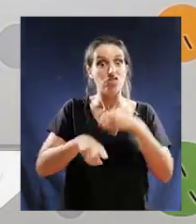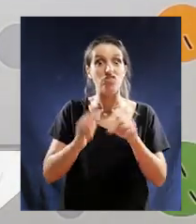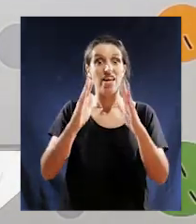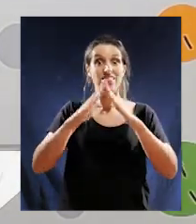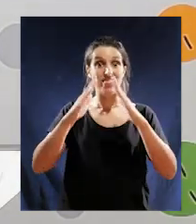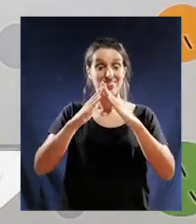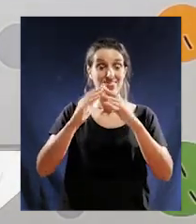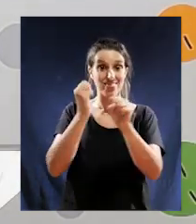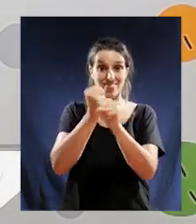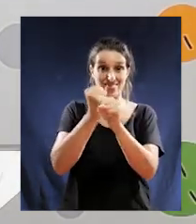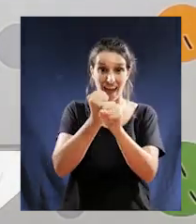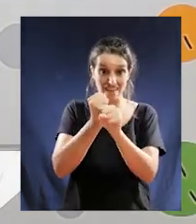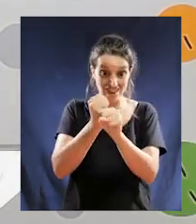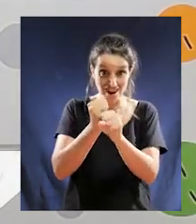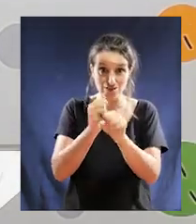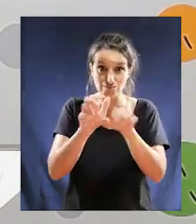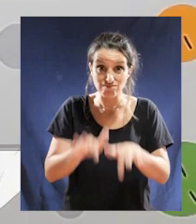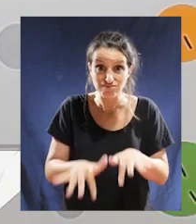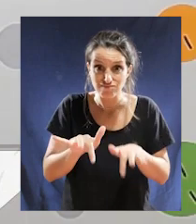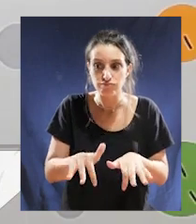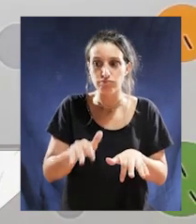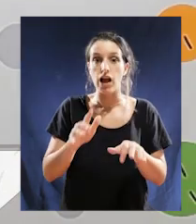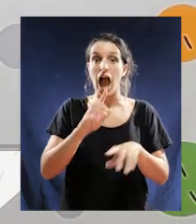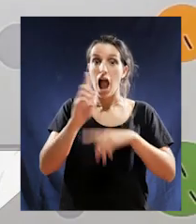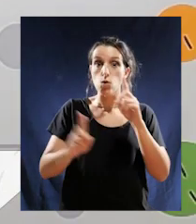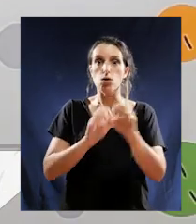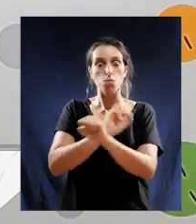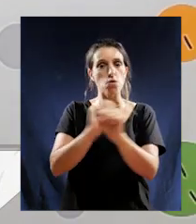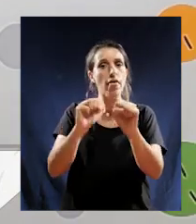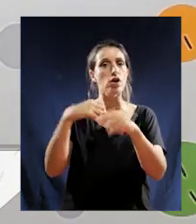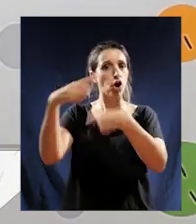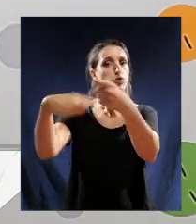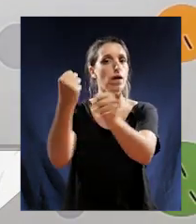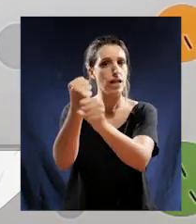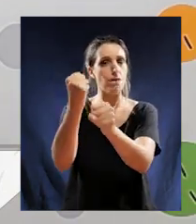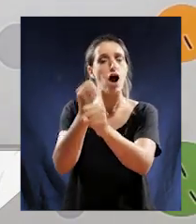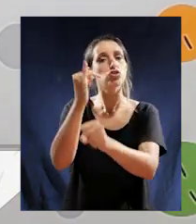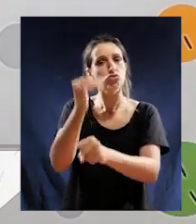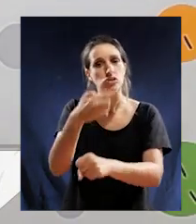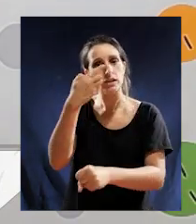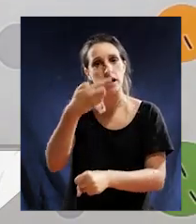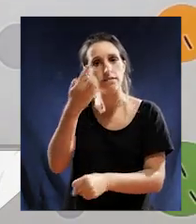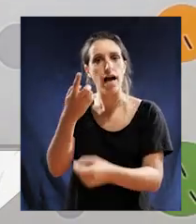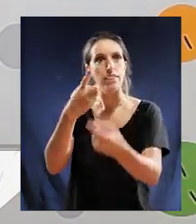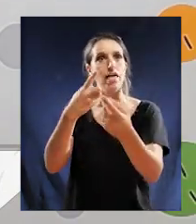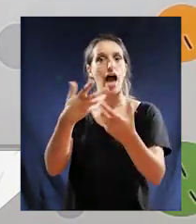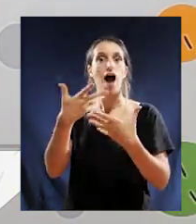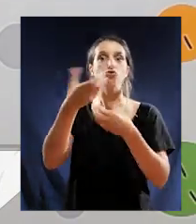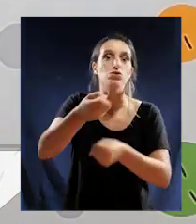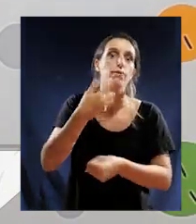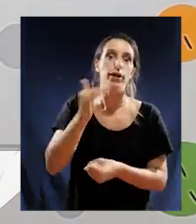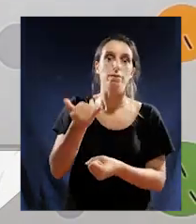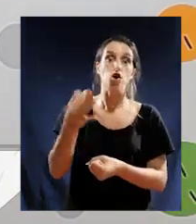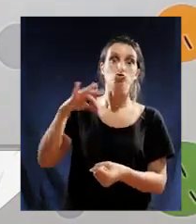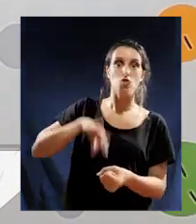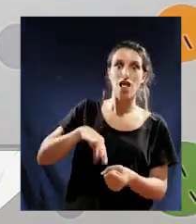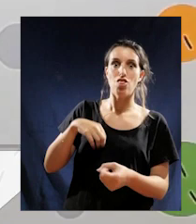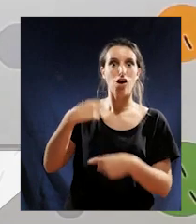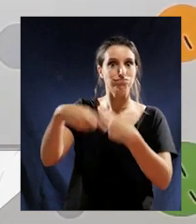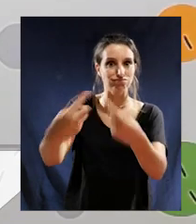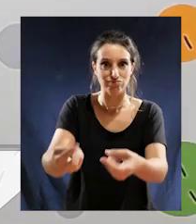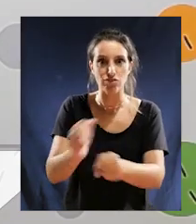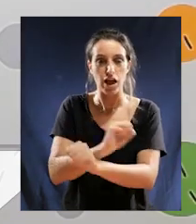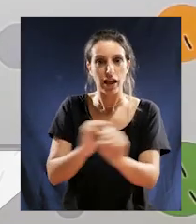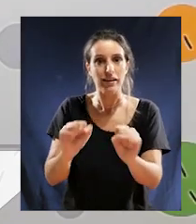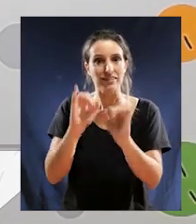tiempos entonces el teletrabajo es para muchos una estrategia que permite dar continuidad a procesos que contribuyen